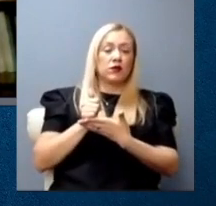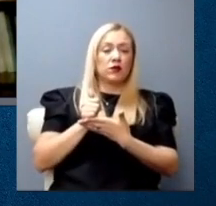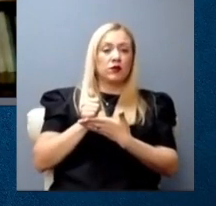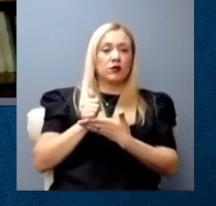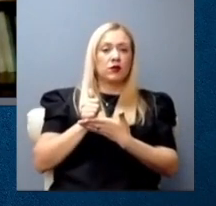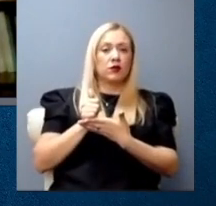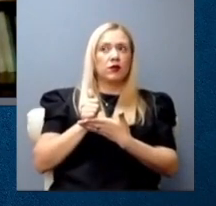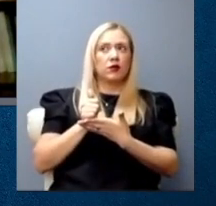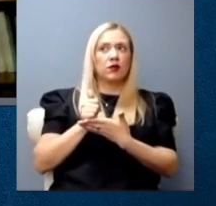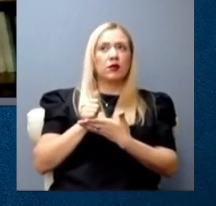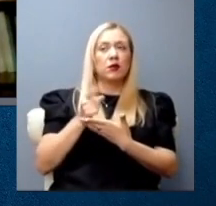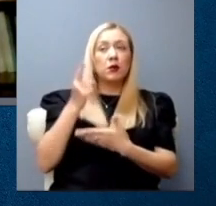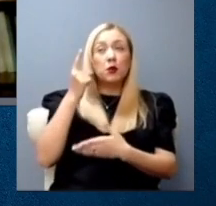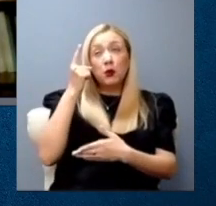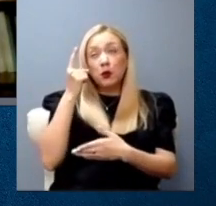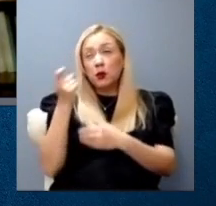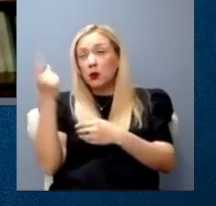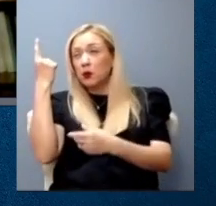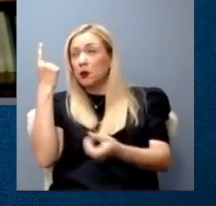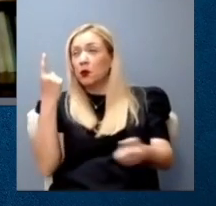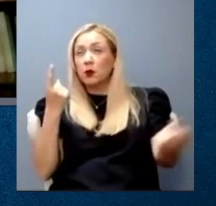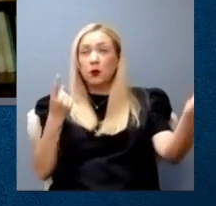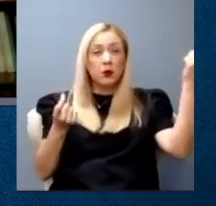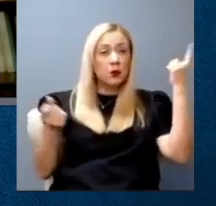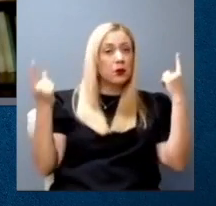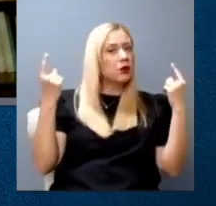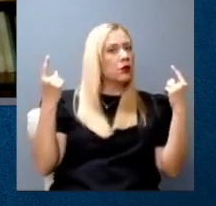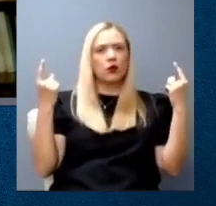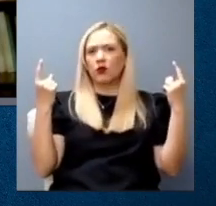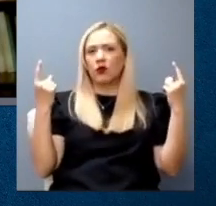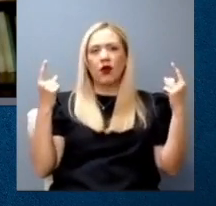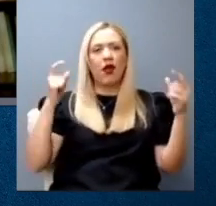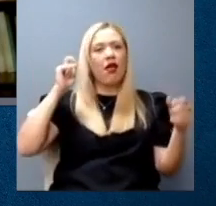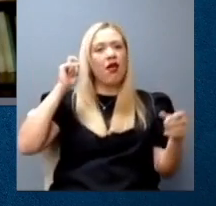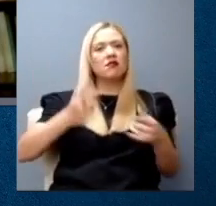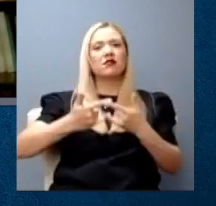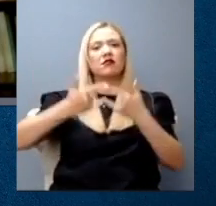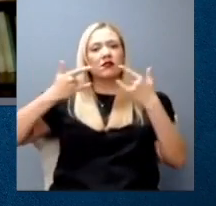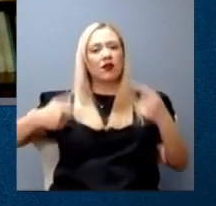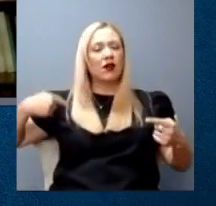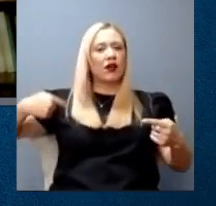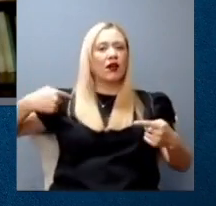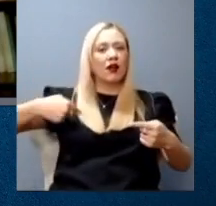se insertan en el marco de contextos y fenómenos sociales e históricos.